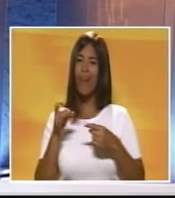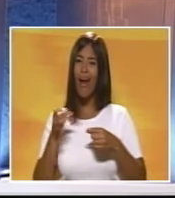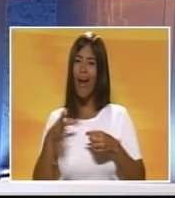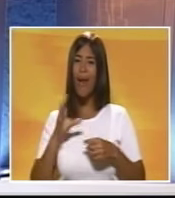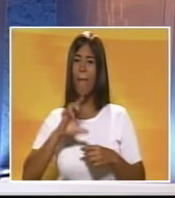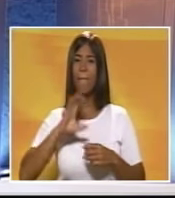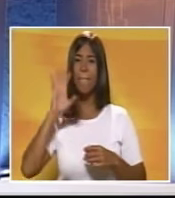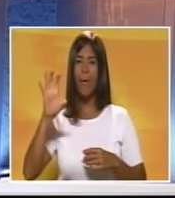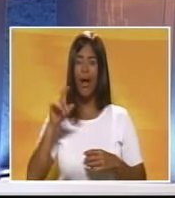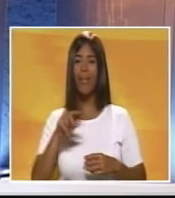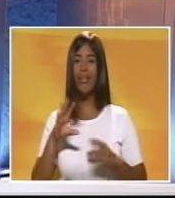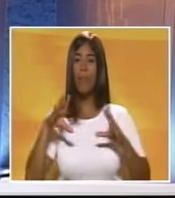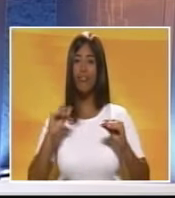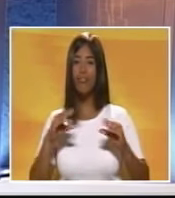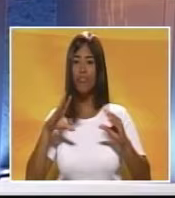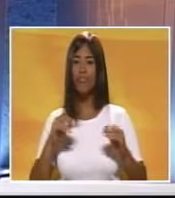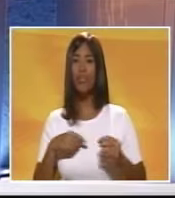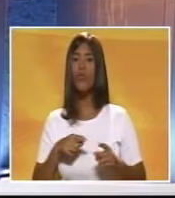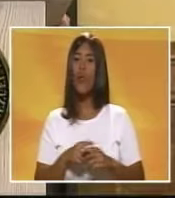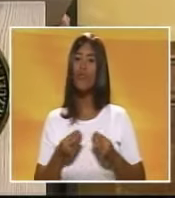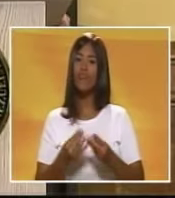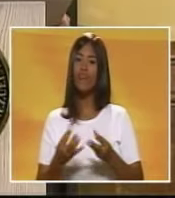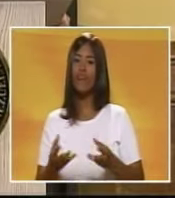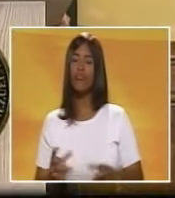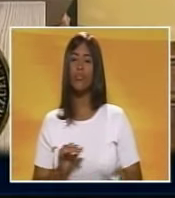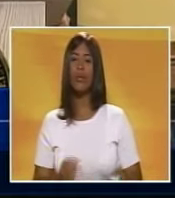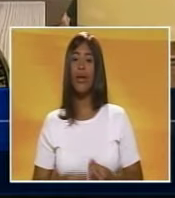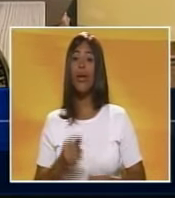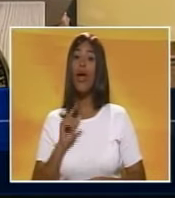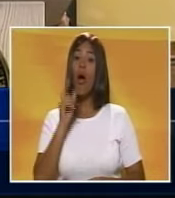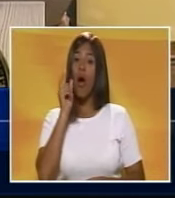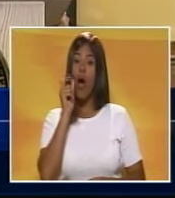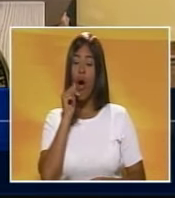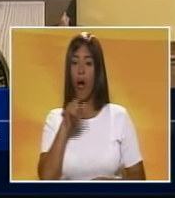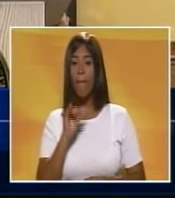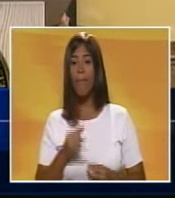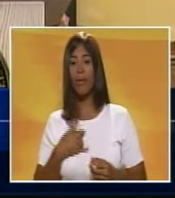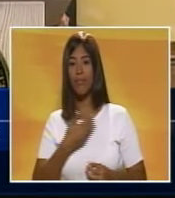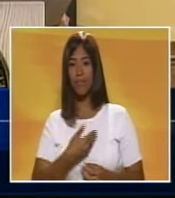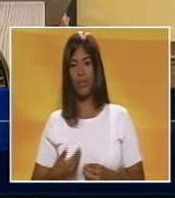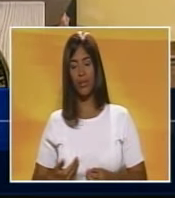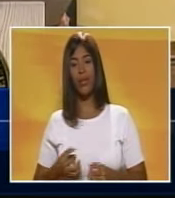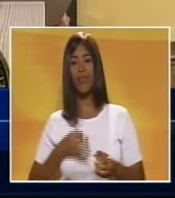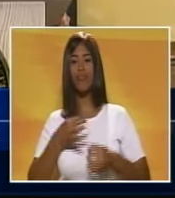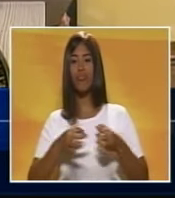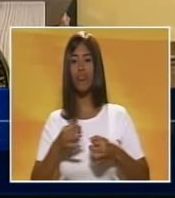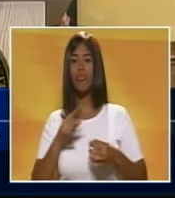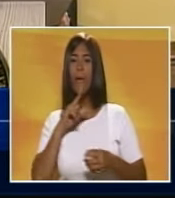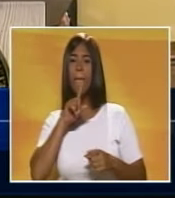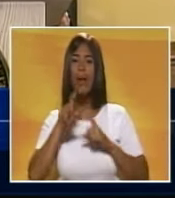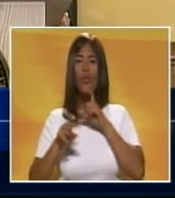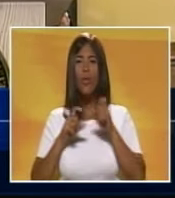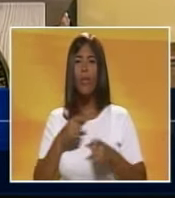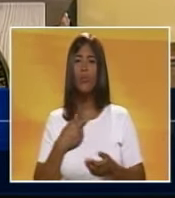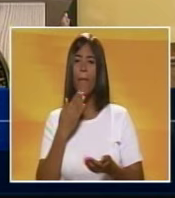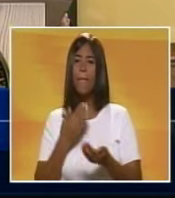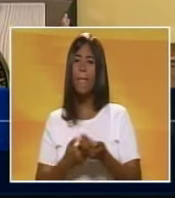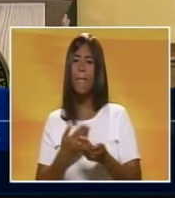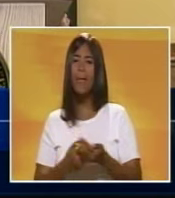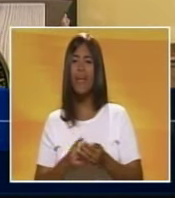recientes apagones que han ocurrido en el país. El mandatario adelantó que en la página Patria ya estaba publicada la encuesta para solicitar los